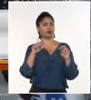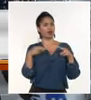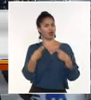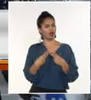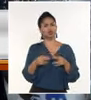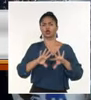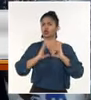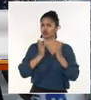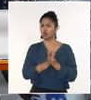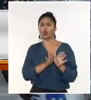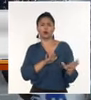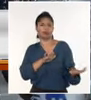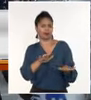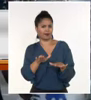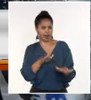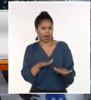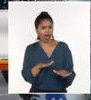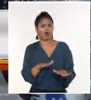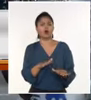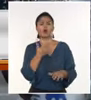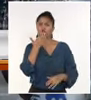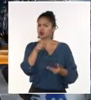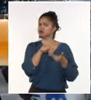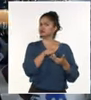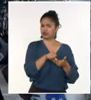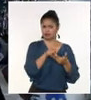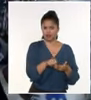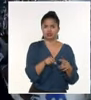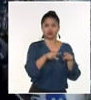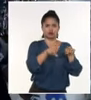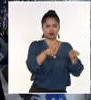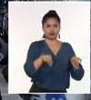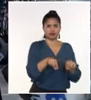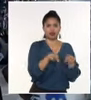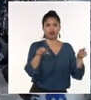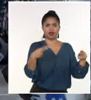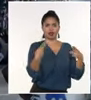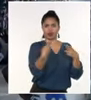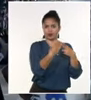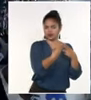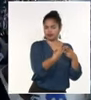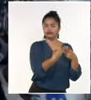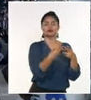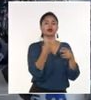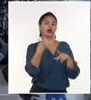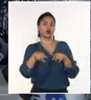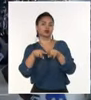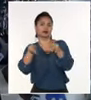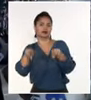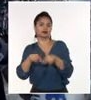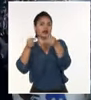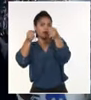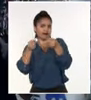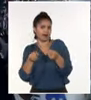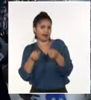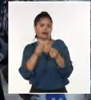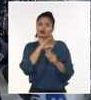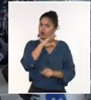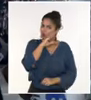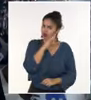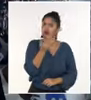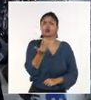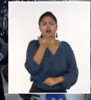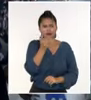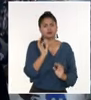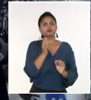aseguramiento garantizado, tanto la sala de competencia como el alojamiento, la alimentación. Todo ha